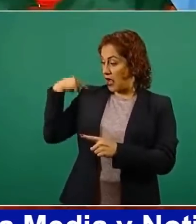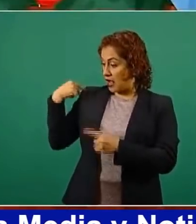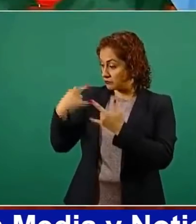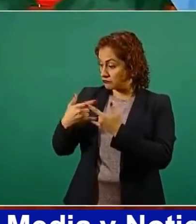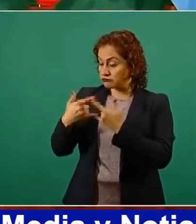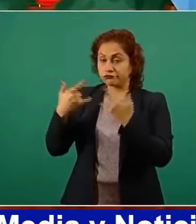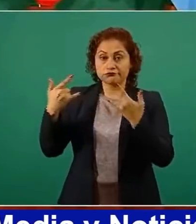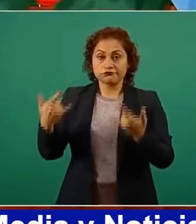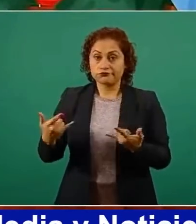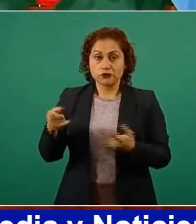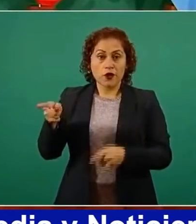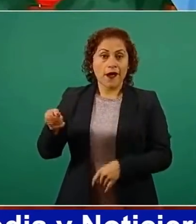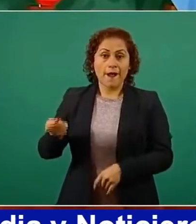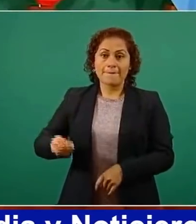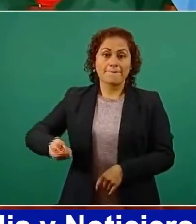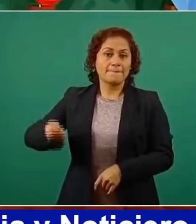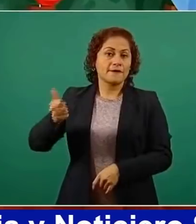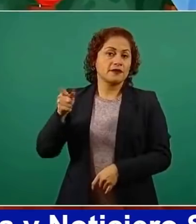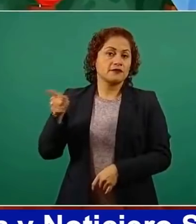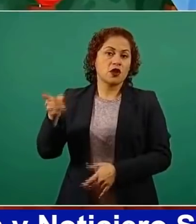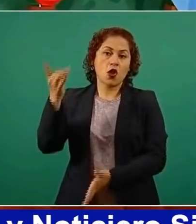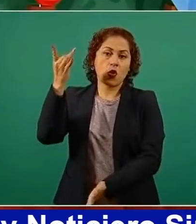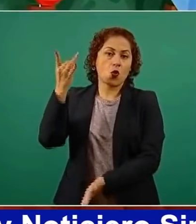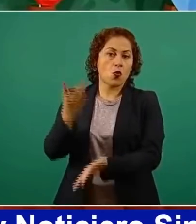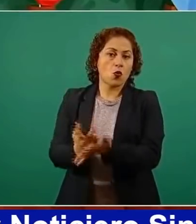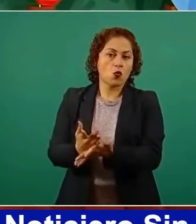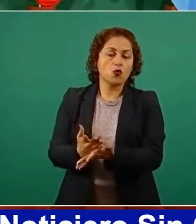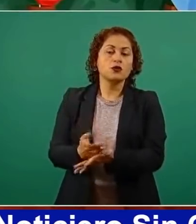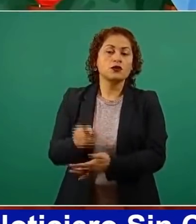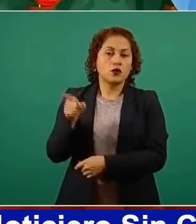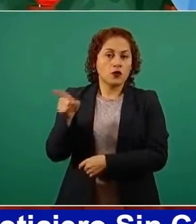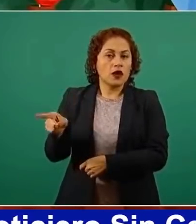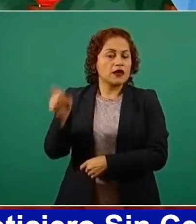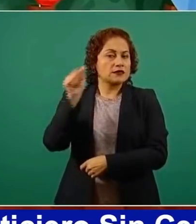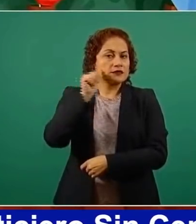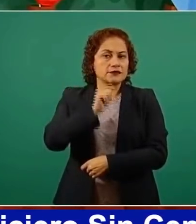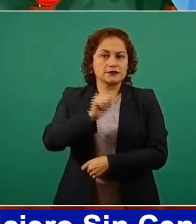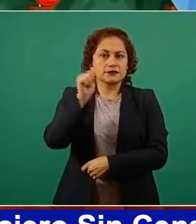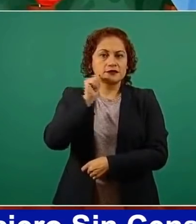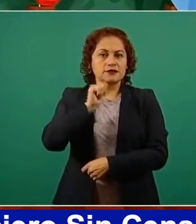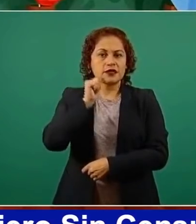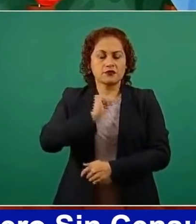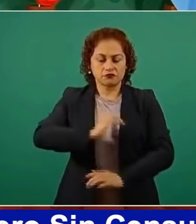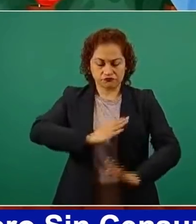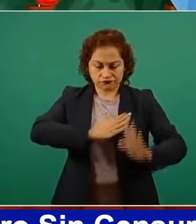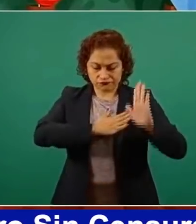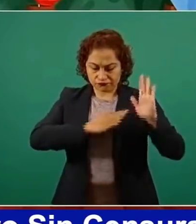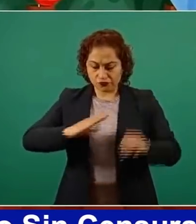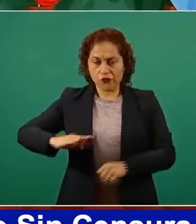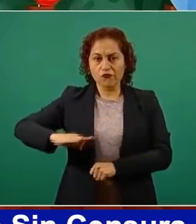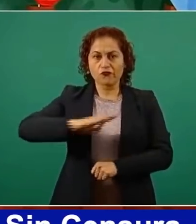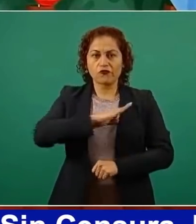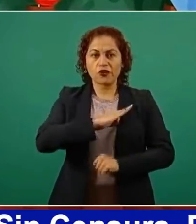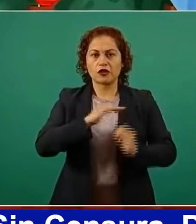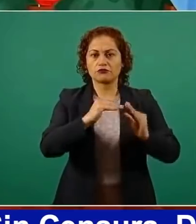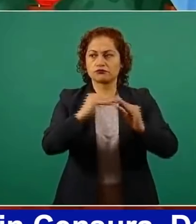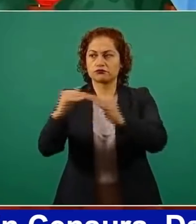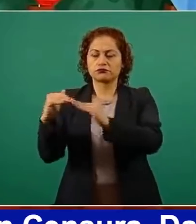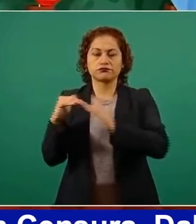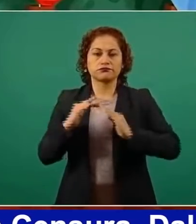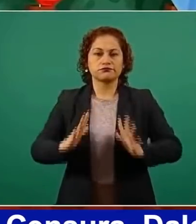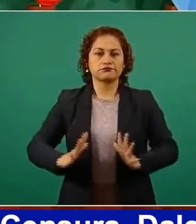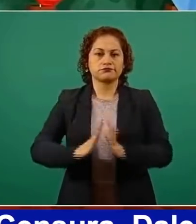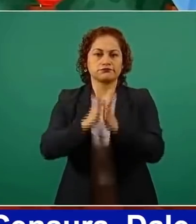Nadie como él ha creído con tanta devoción en la democracia.